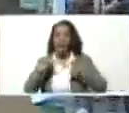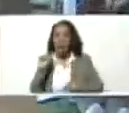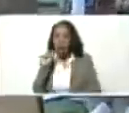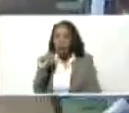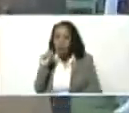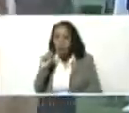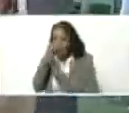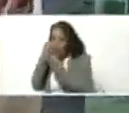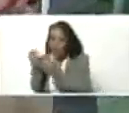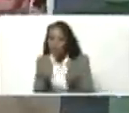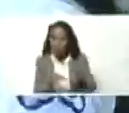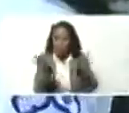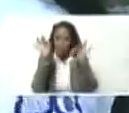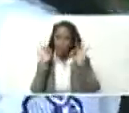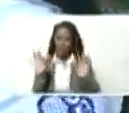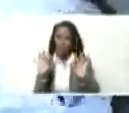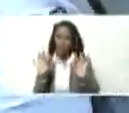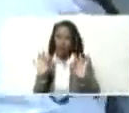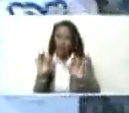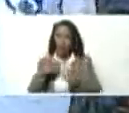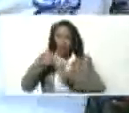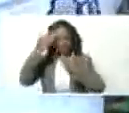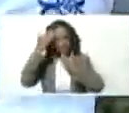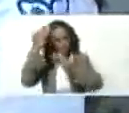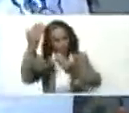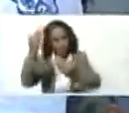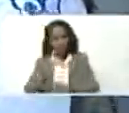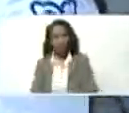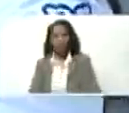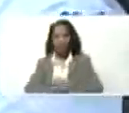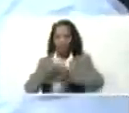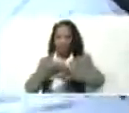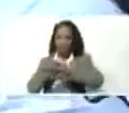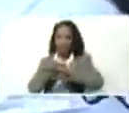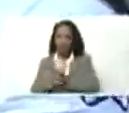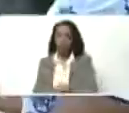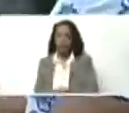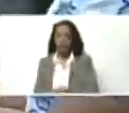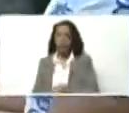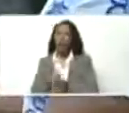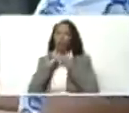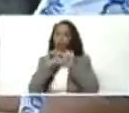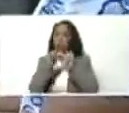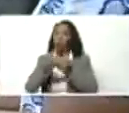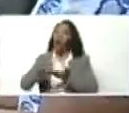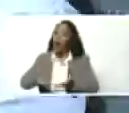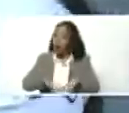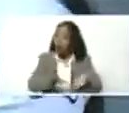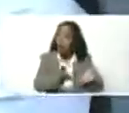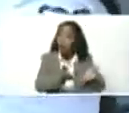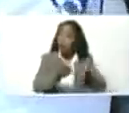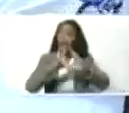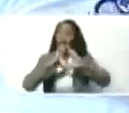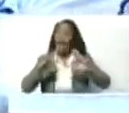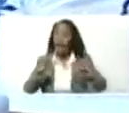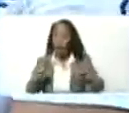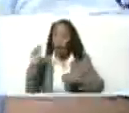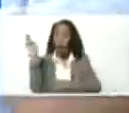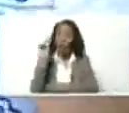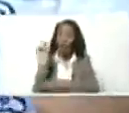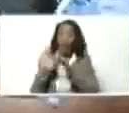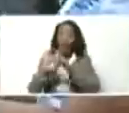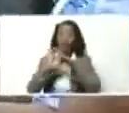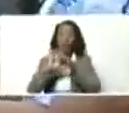invitada, especial. Mi saludo, ministra. Sigan adelante, Nicaragua y Venezuela unidas en el